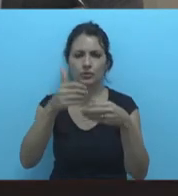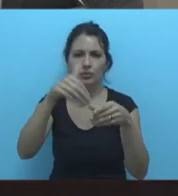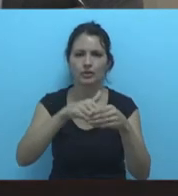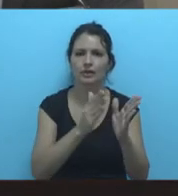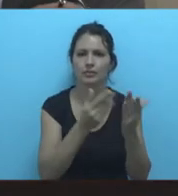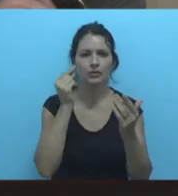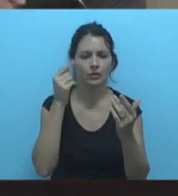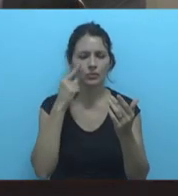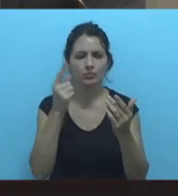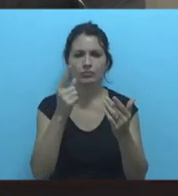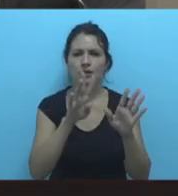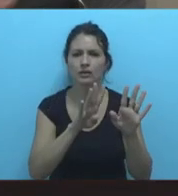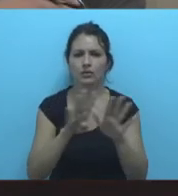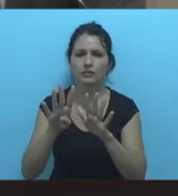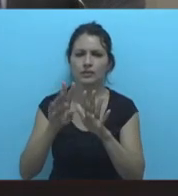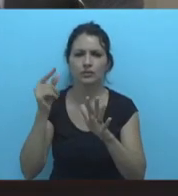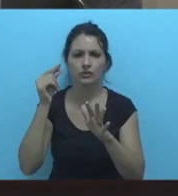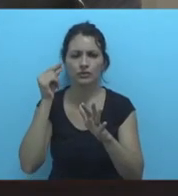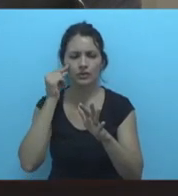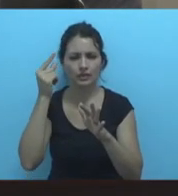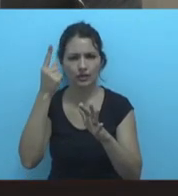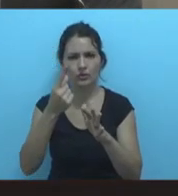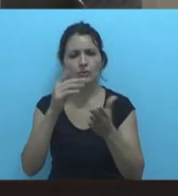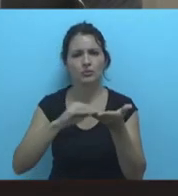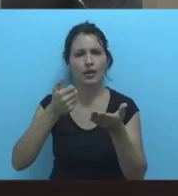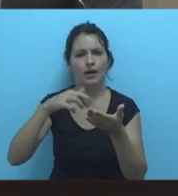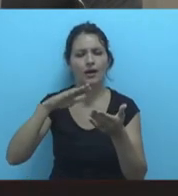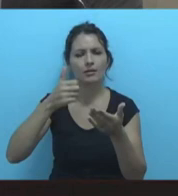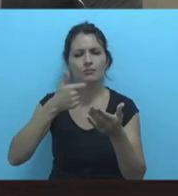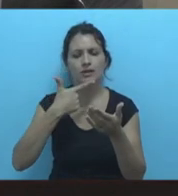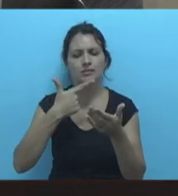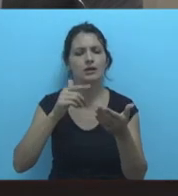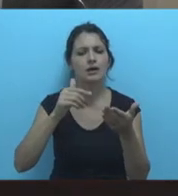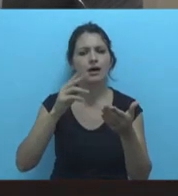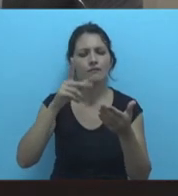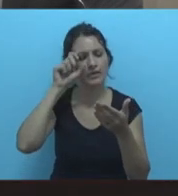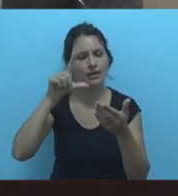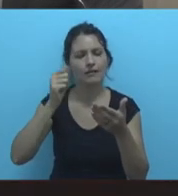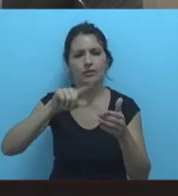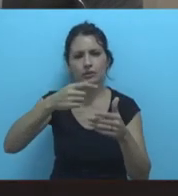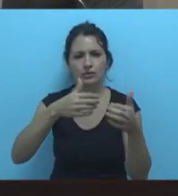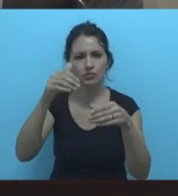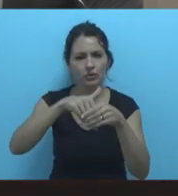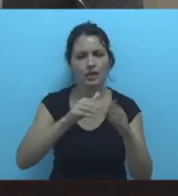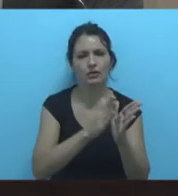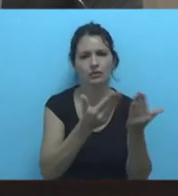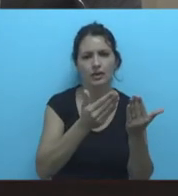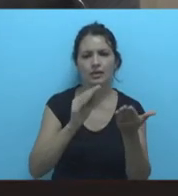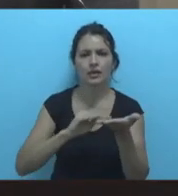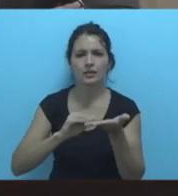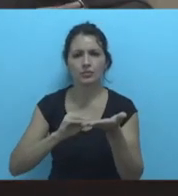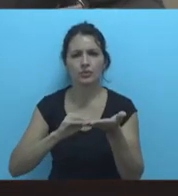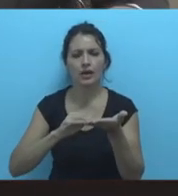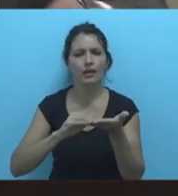Expediente 41.931, diputada Armas Velavi, preferencia para una sesión. Expediente 41.441,